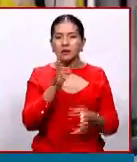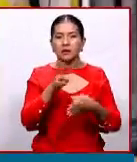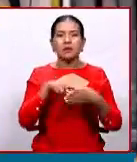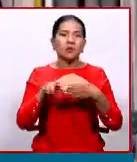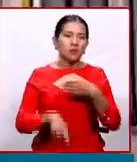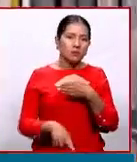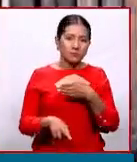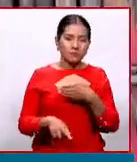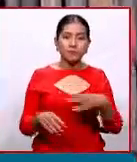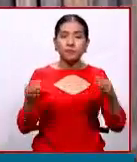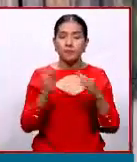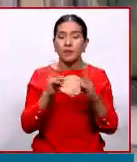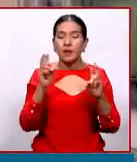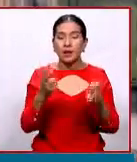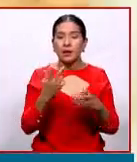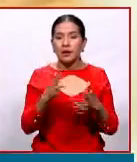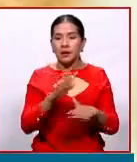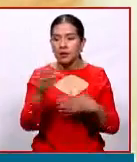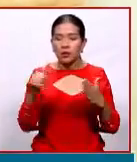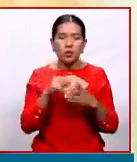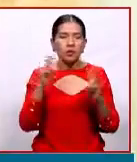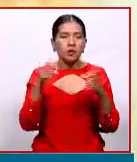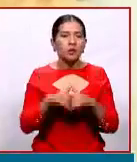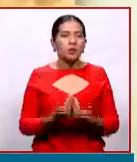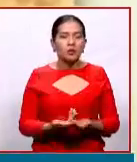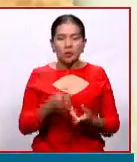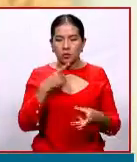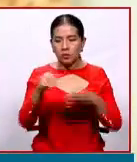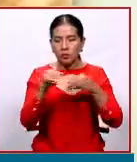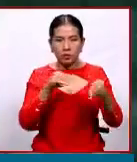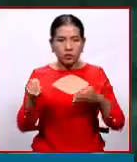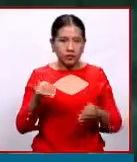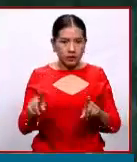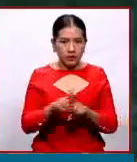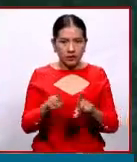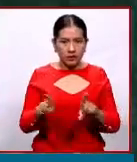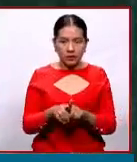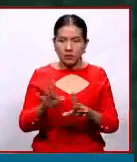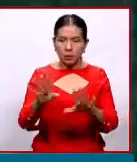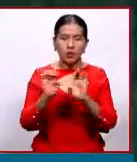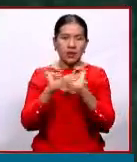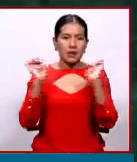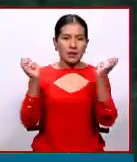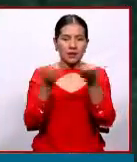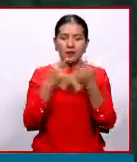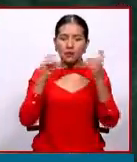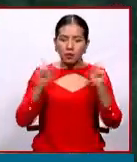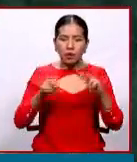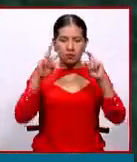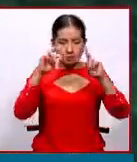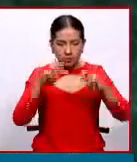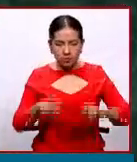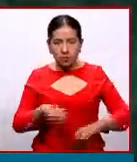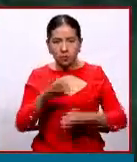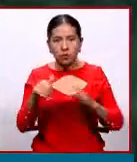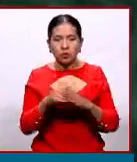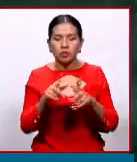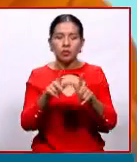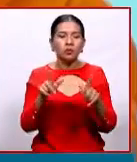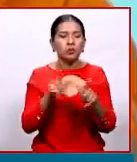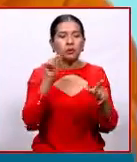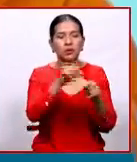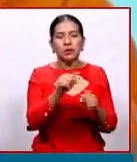estamos realizando el DTM, es la movilización del equipo para poder perforar en